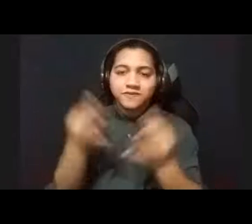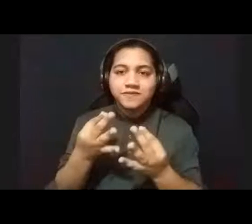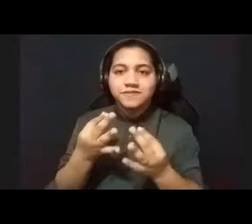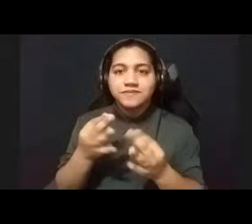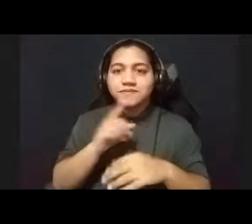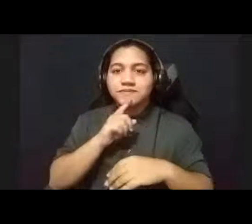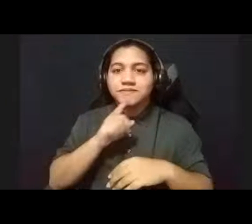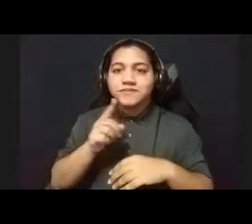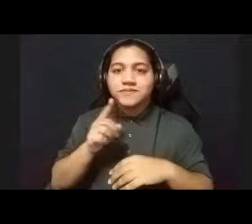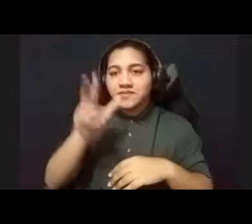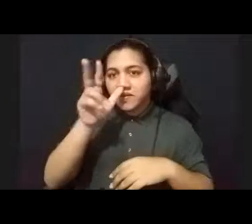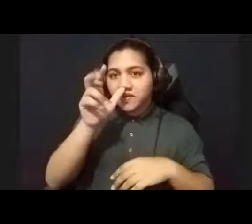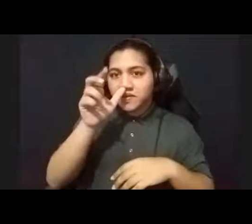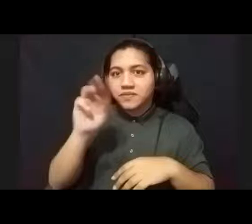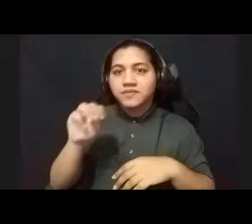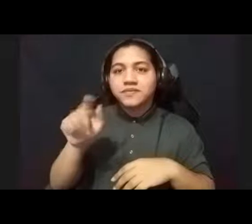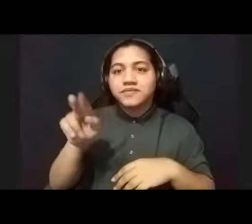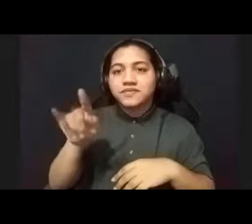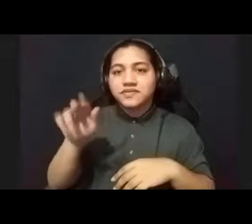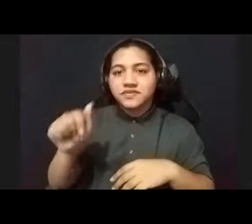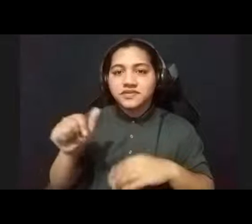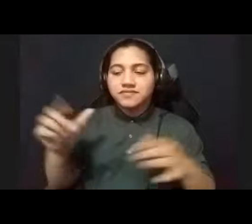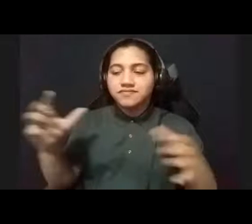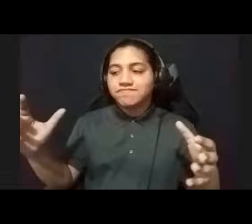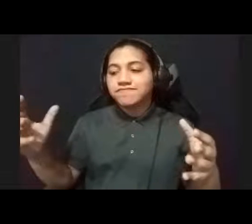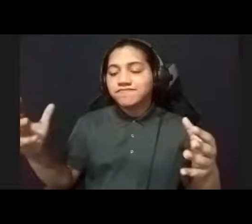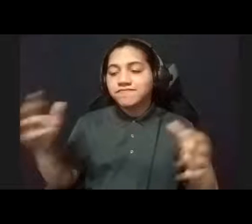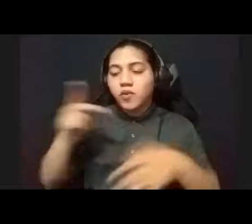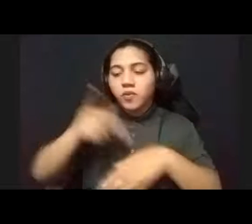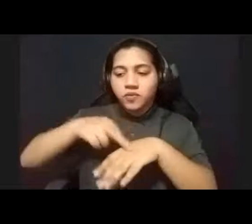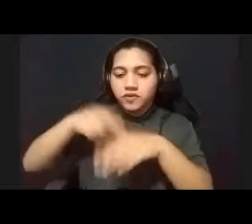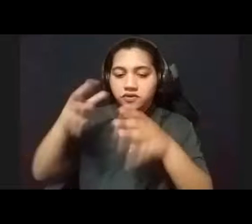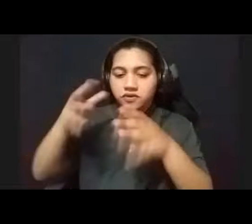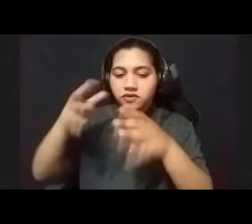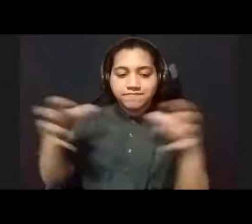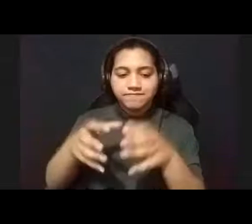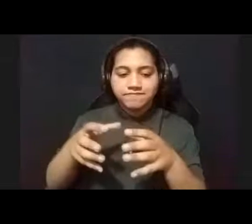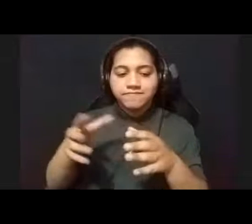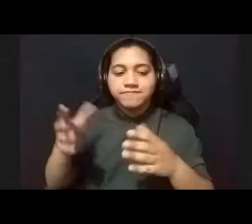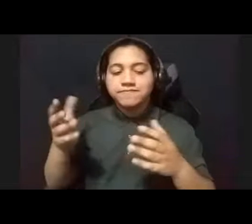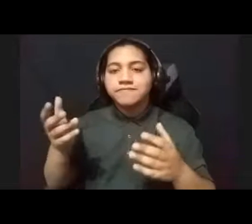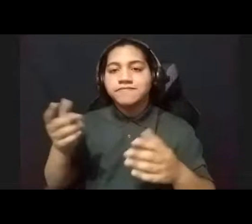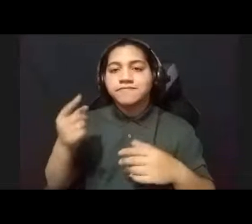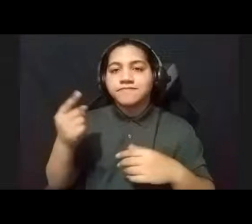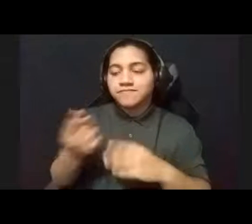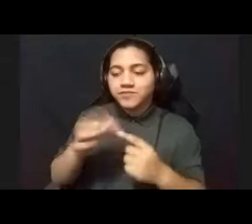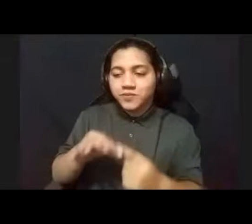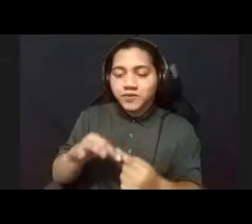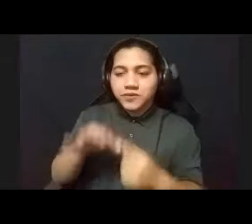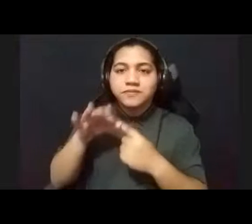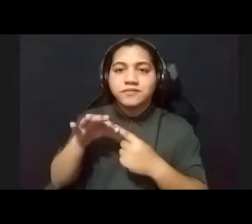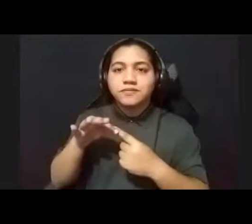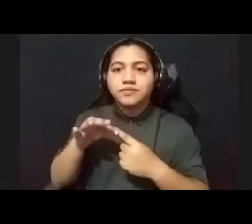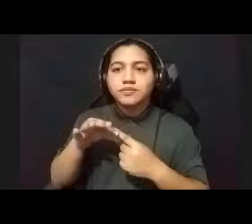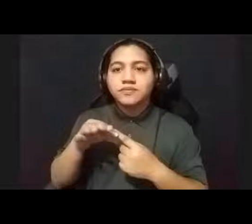realidad la cucarachita Martina une a los puertorriqueños de una forma única y especial.